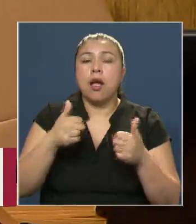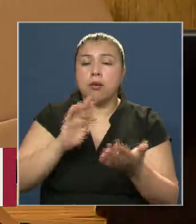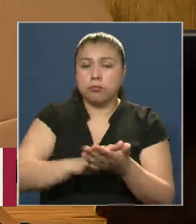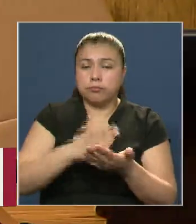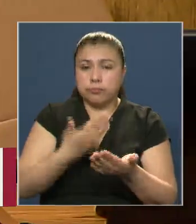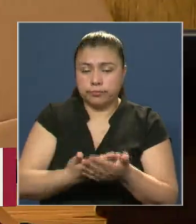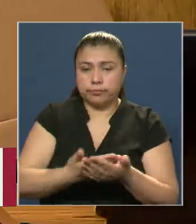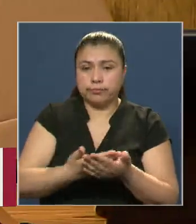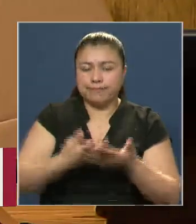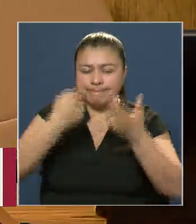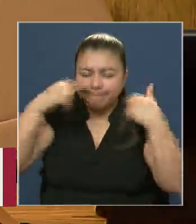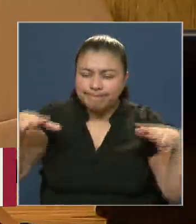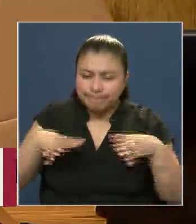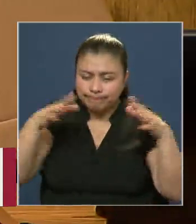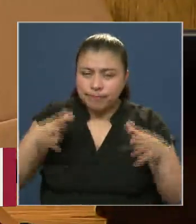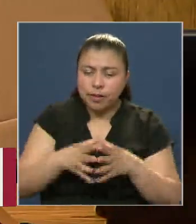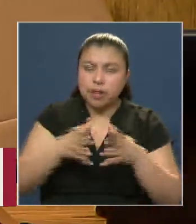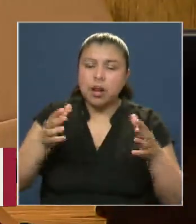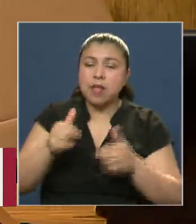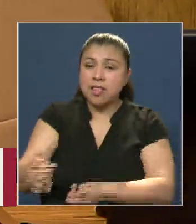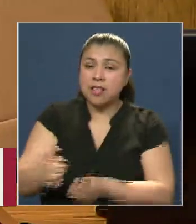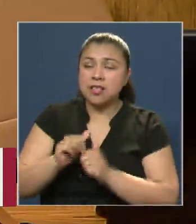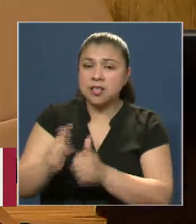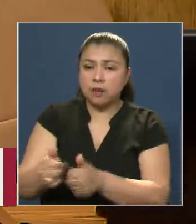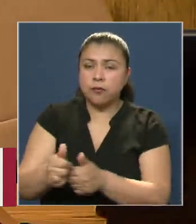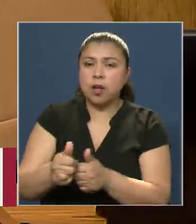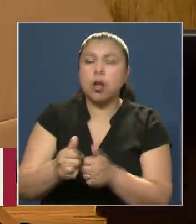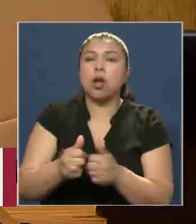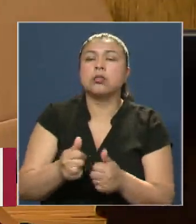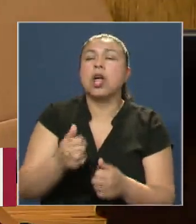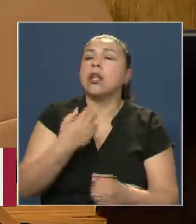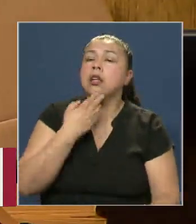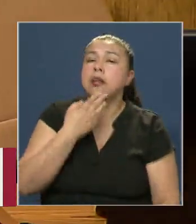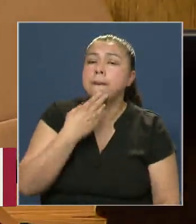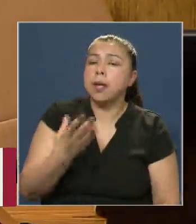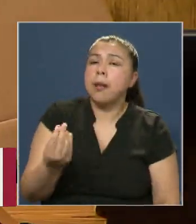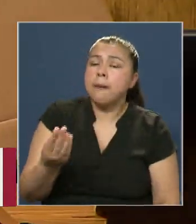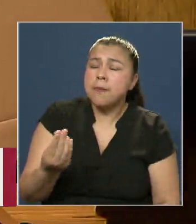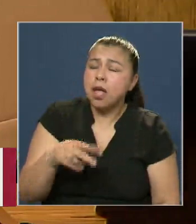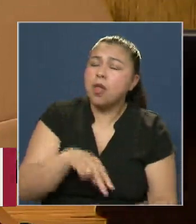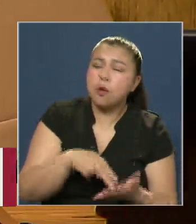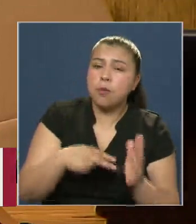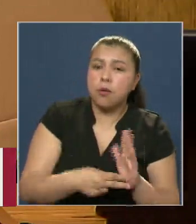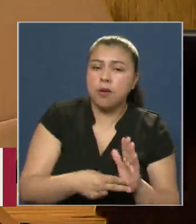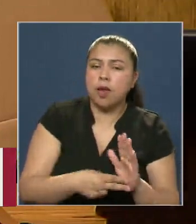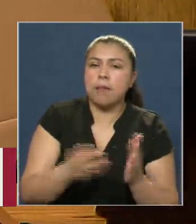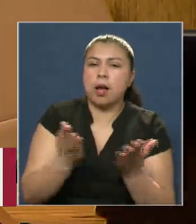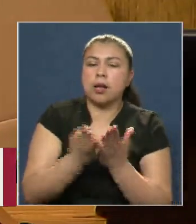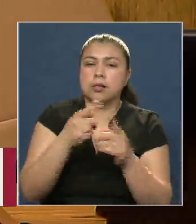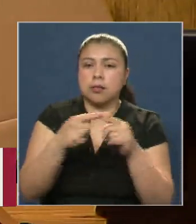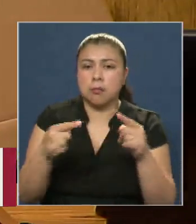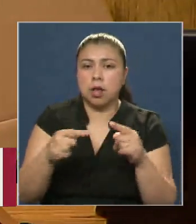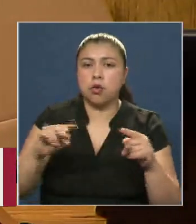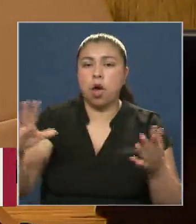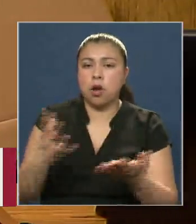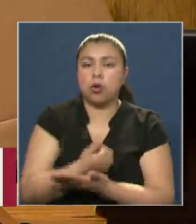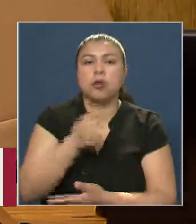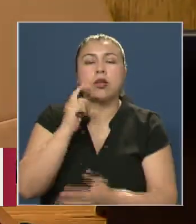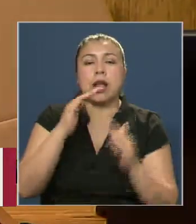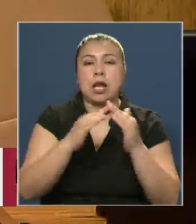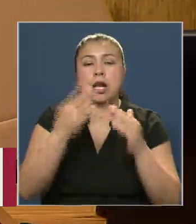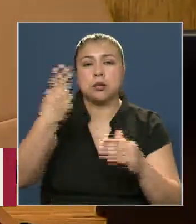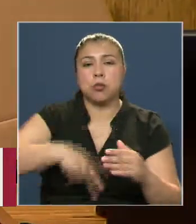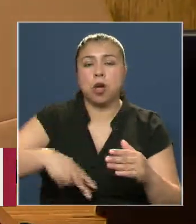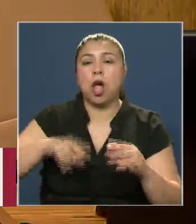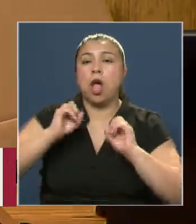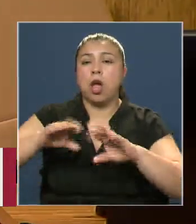también grandes desafíos y, por qué no decirlo, distintos miedos y problemas. La clase media ha logrado su vivienda propia, la educación de sus